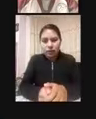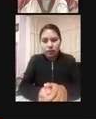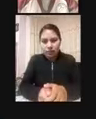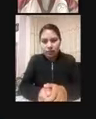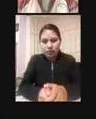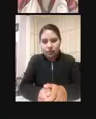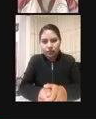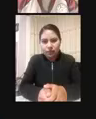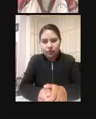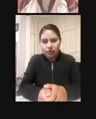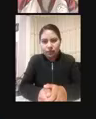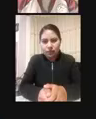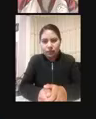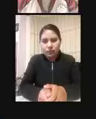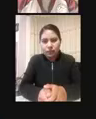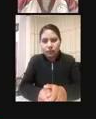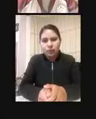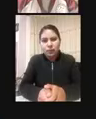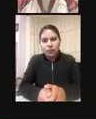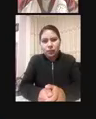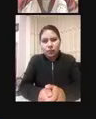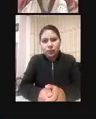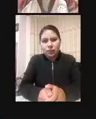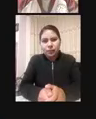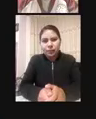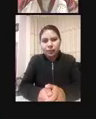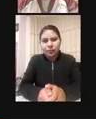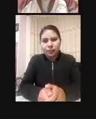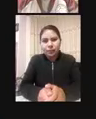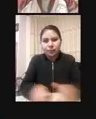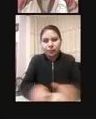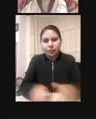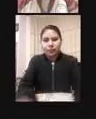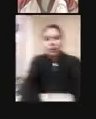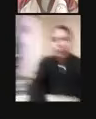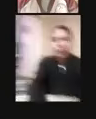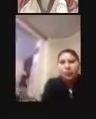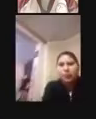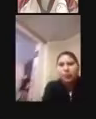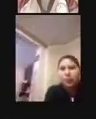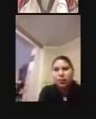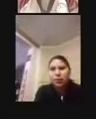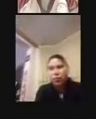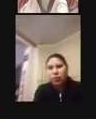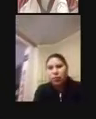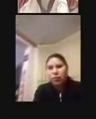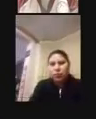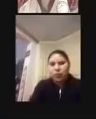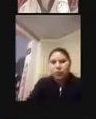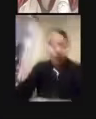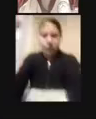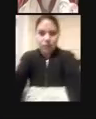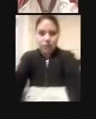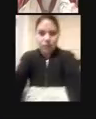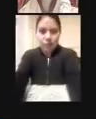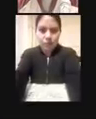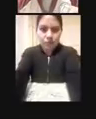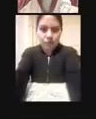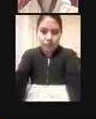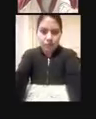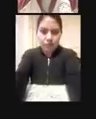muy relevantes, que son la hipotonía muscular generalizada, que quiere decir que los músculos